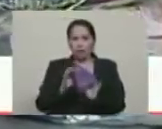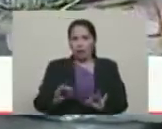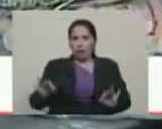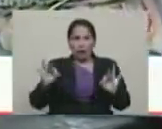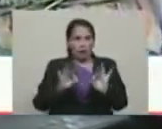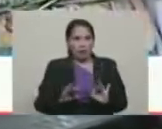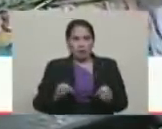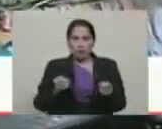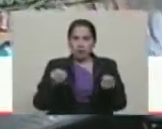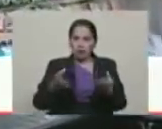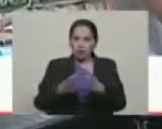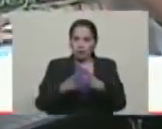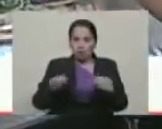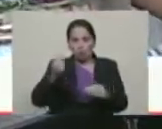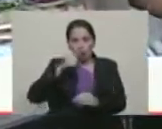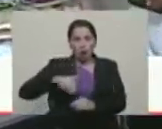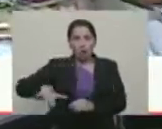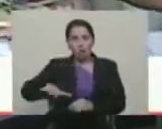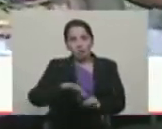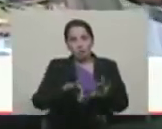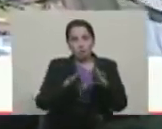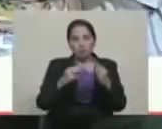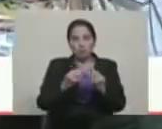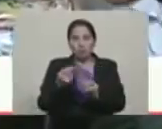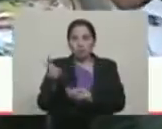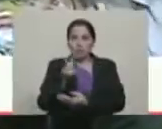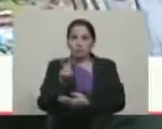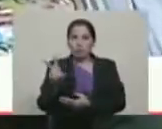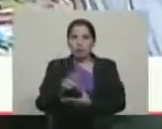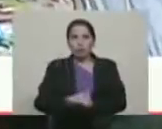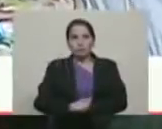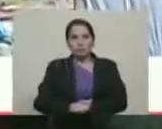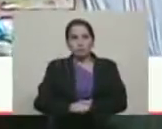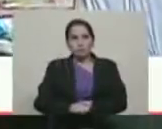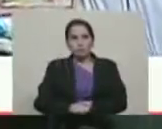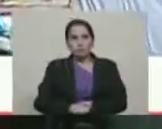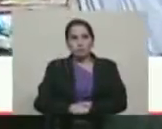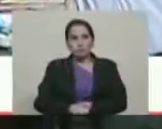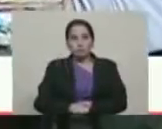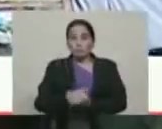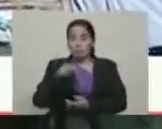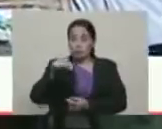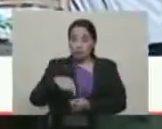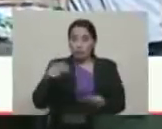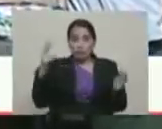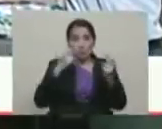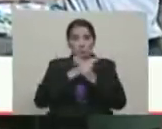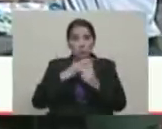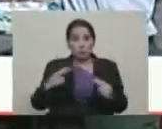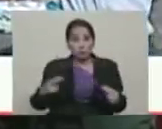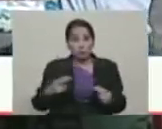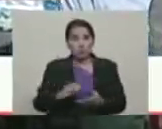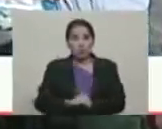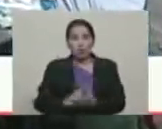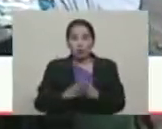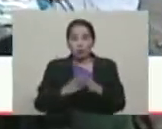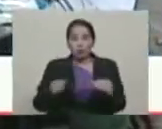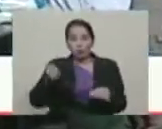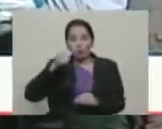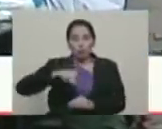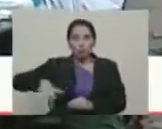legítimo beneficiario, que es la familia venezolana. Es por ello, bueno, que desde aquí me comprometo con todo el pueblo de